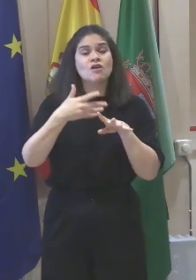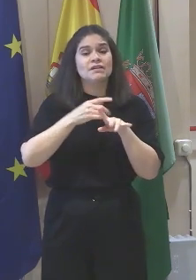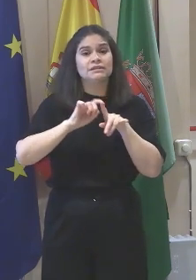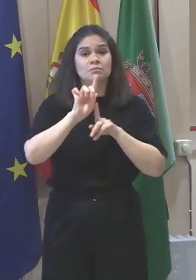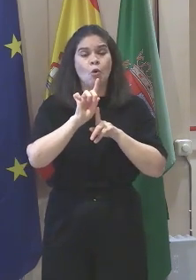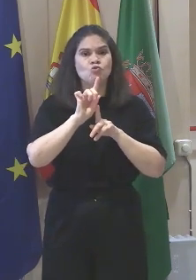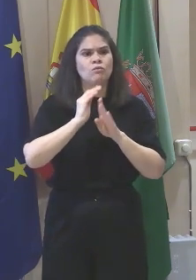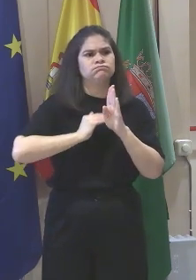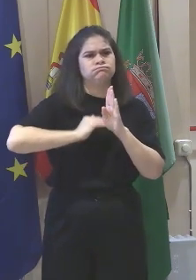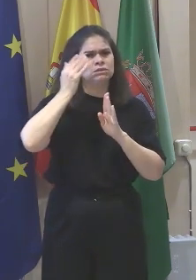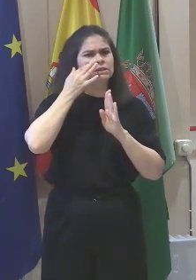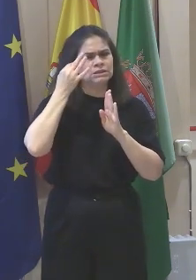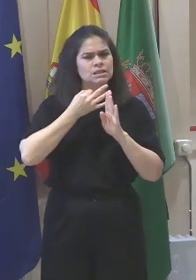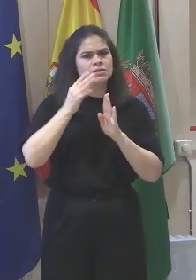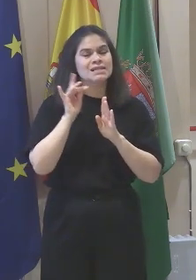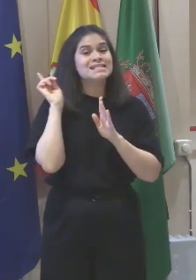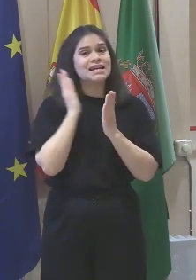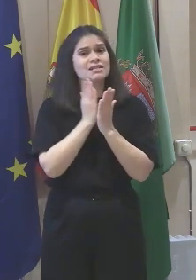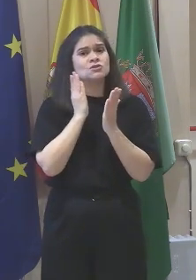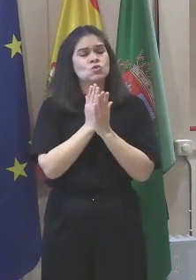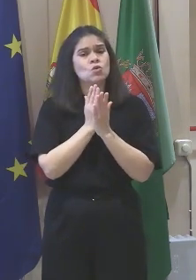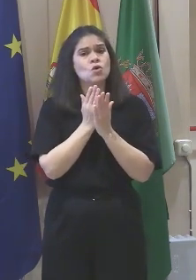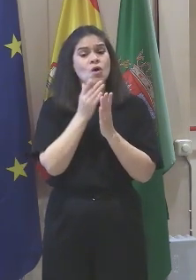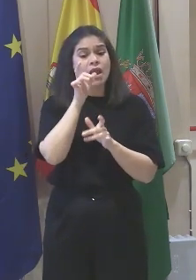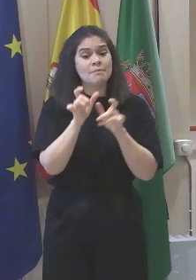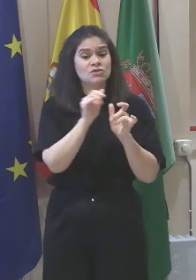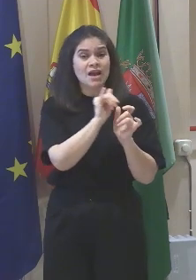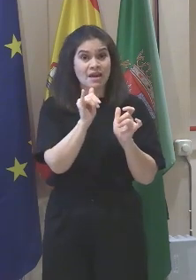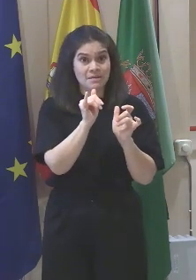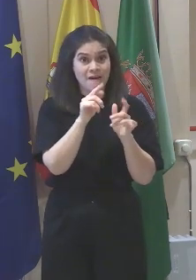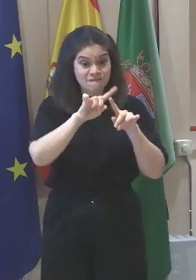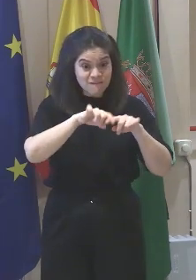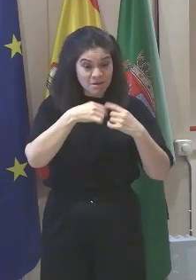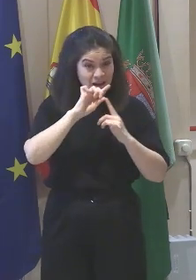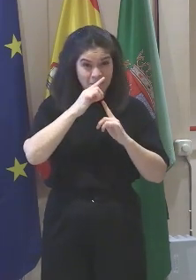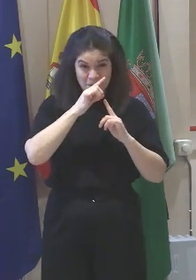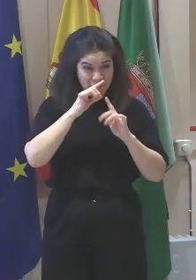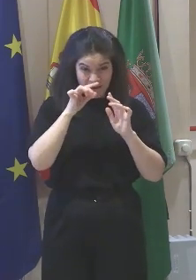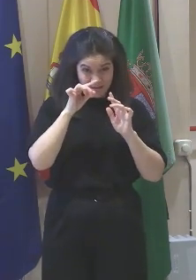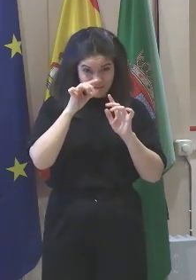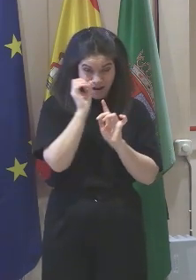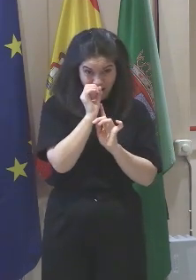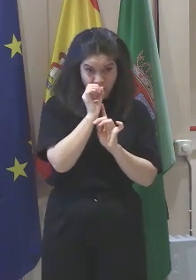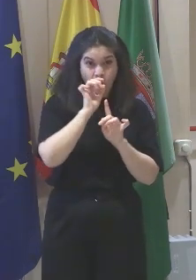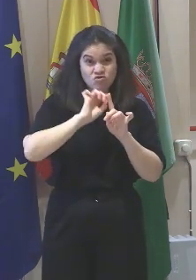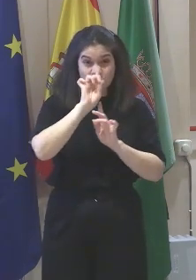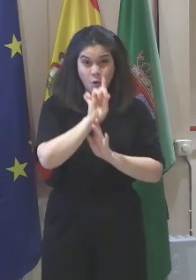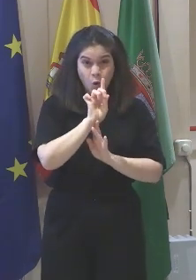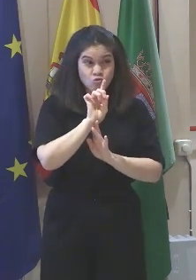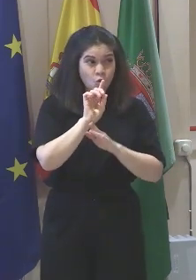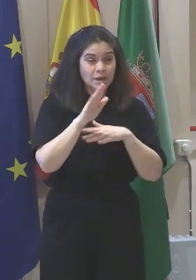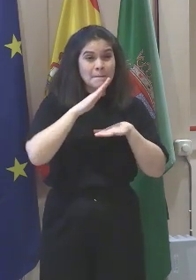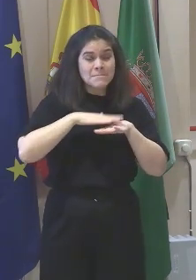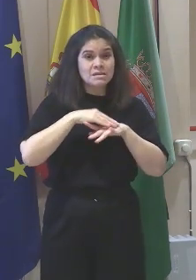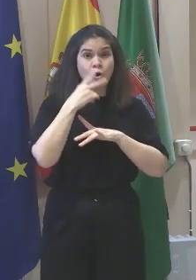riesgo. Se trata de un estudio en el cual a personas que tenían familiares de primer grado con diabetes tipo 1 y al menos 2